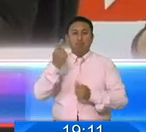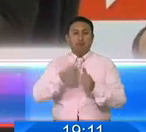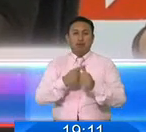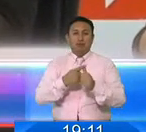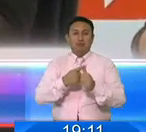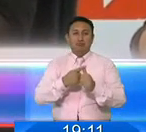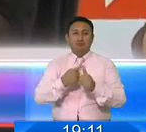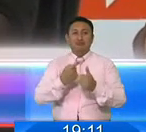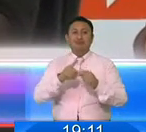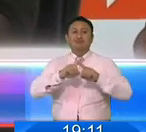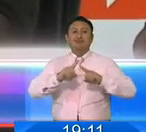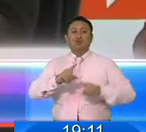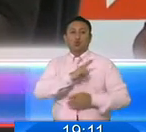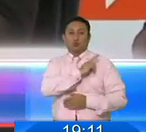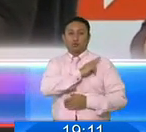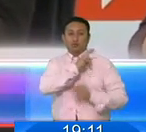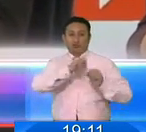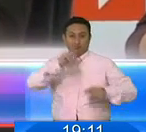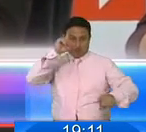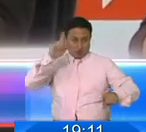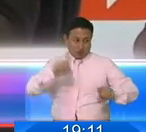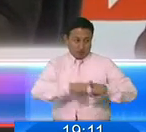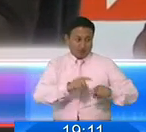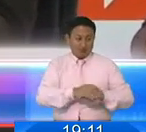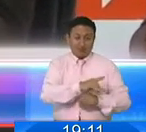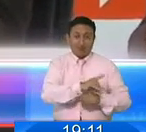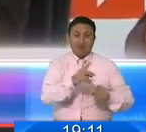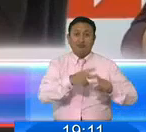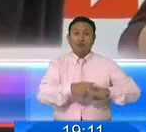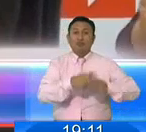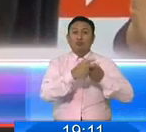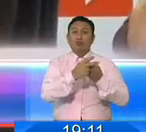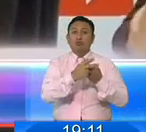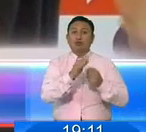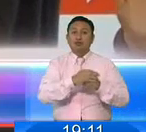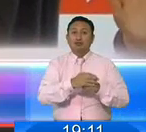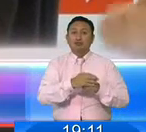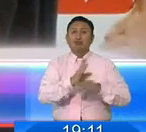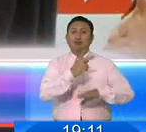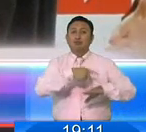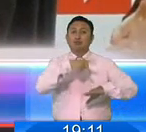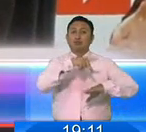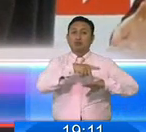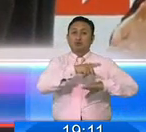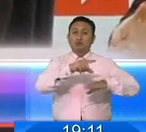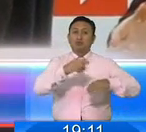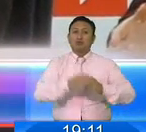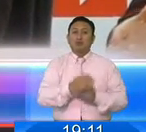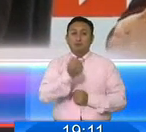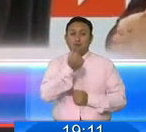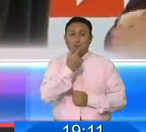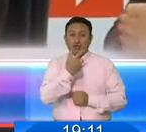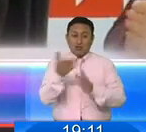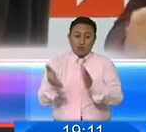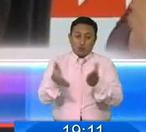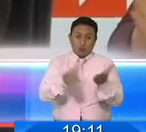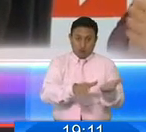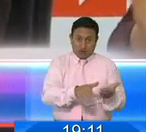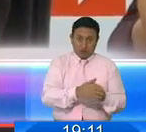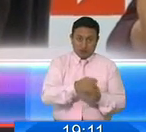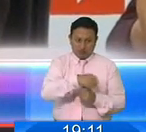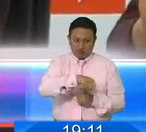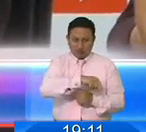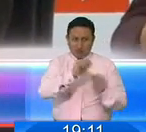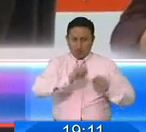varias universidades para abrir la carrera de criminalística en distintas instituciones educativas en el país para que tengamos